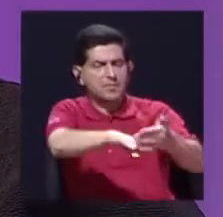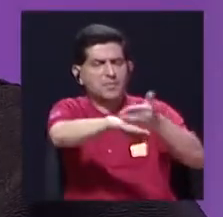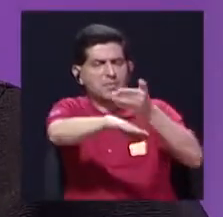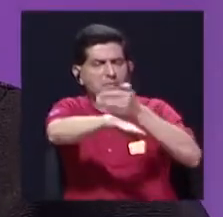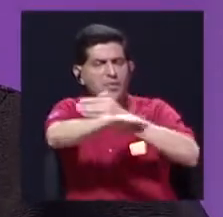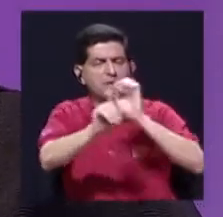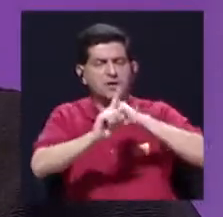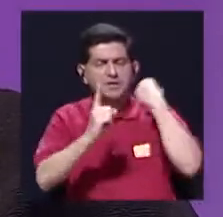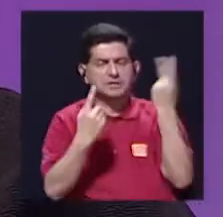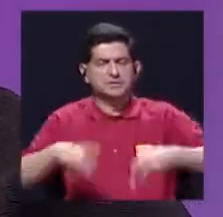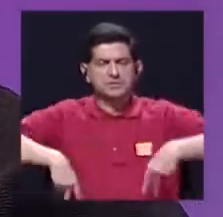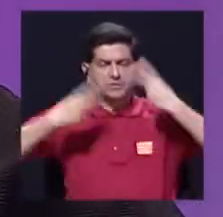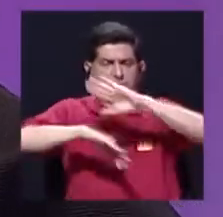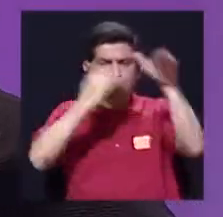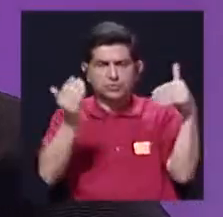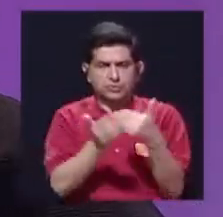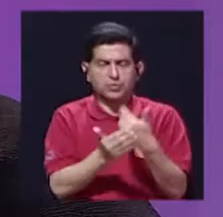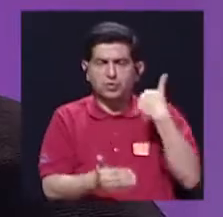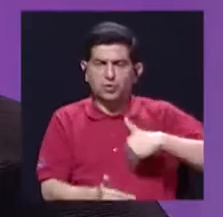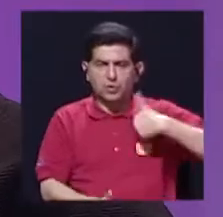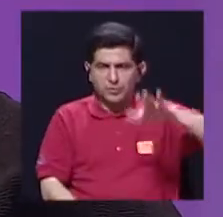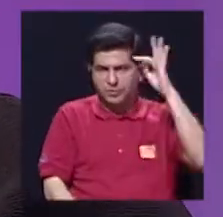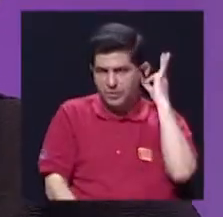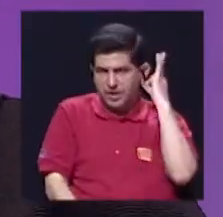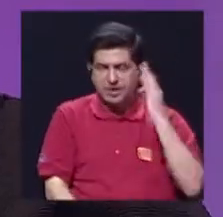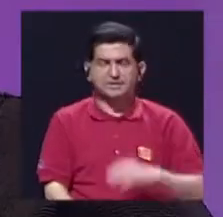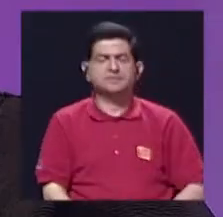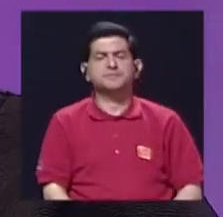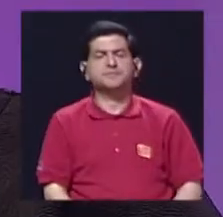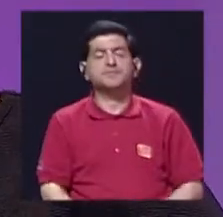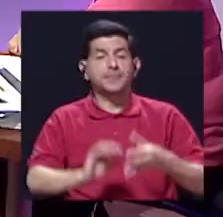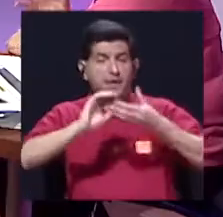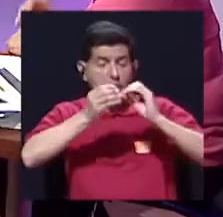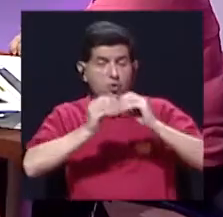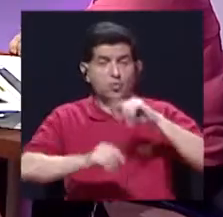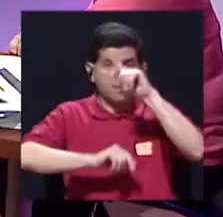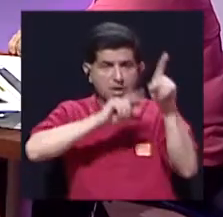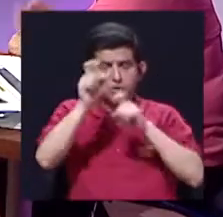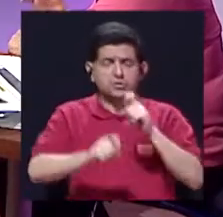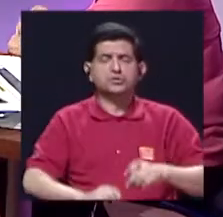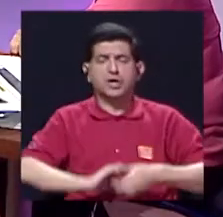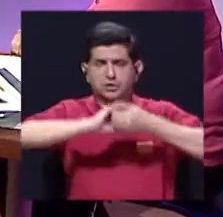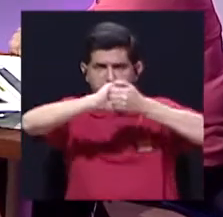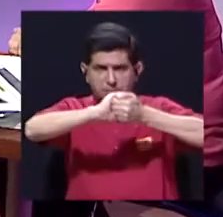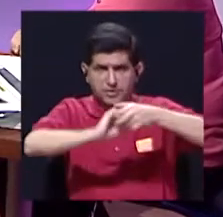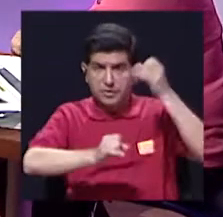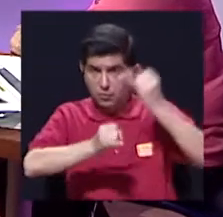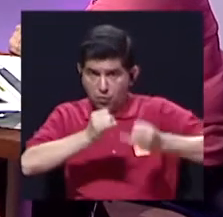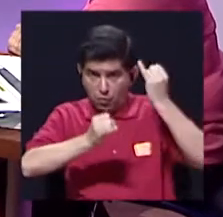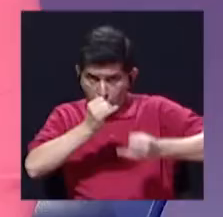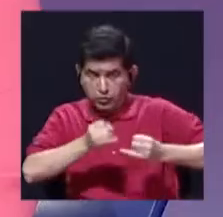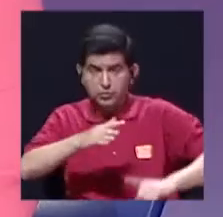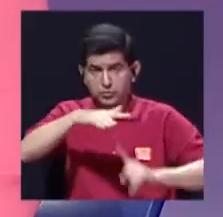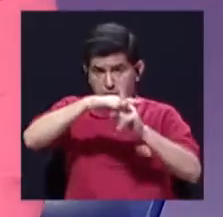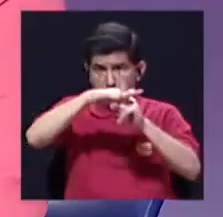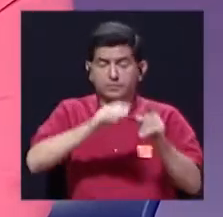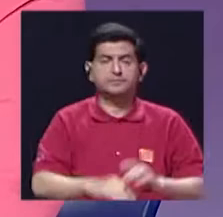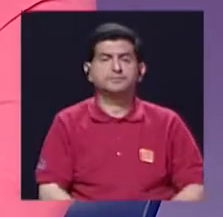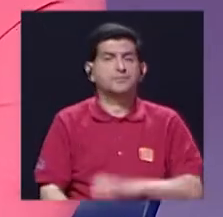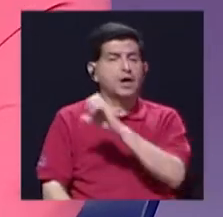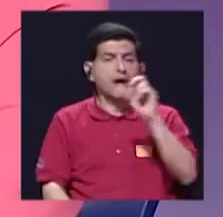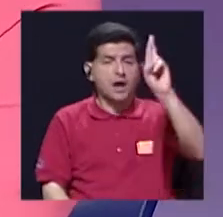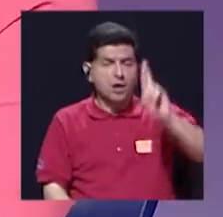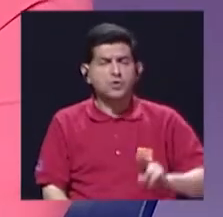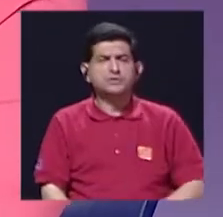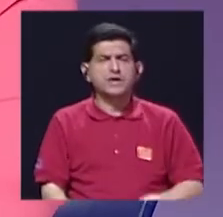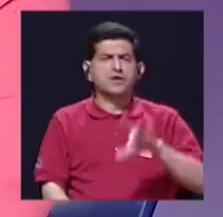la condición de vida de todos, de hombres y mujeres. Según datos del censo cooperativo, el último censo cooperativo, dicen que en Costa Rica